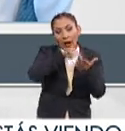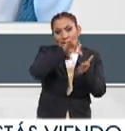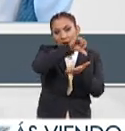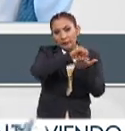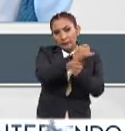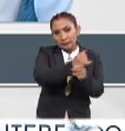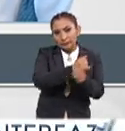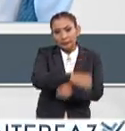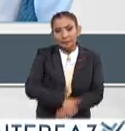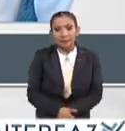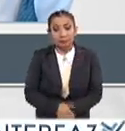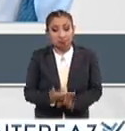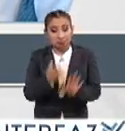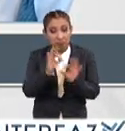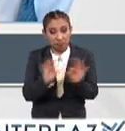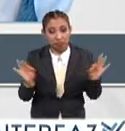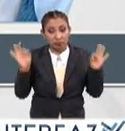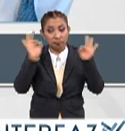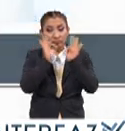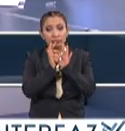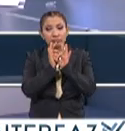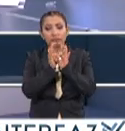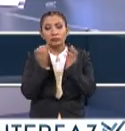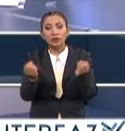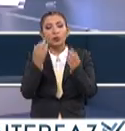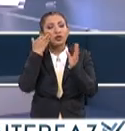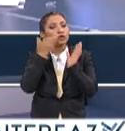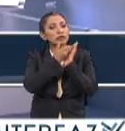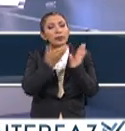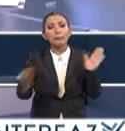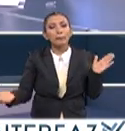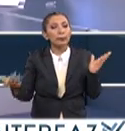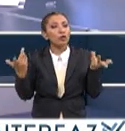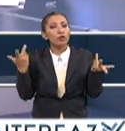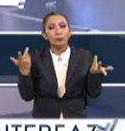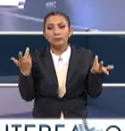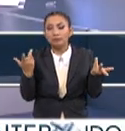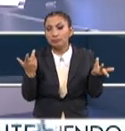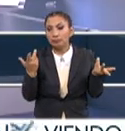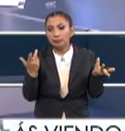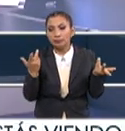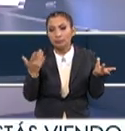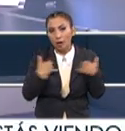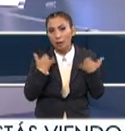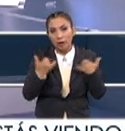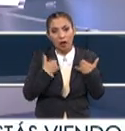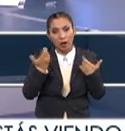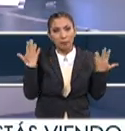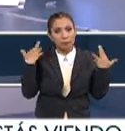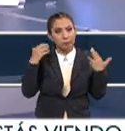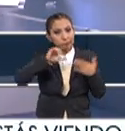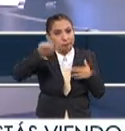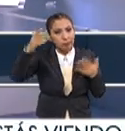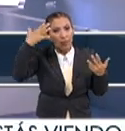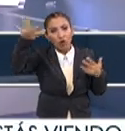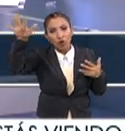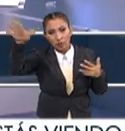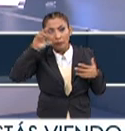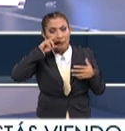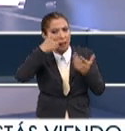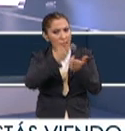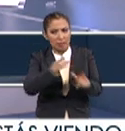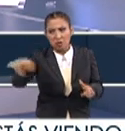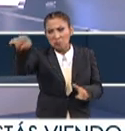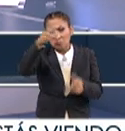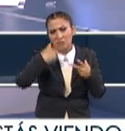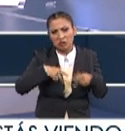investigación. Pues muy importante esto. ¿Cuánto tiempo podría un joven, un profesionista, un adulto, puesto que está abierto para